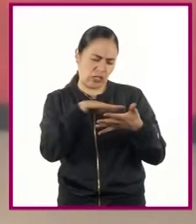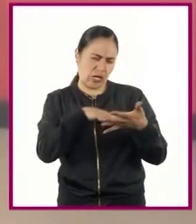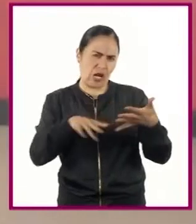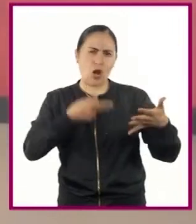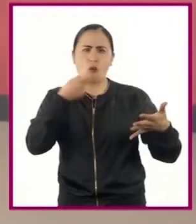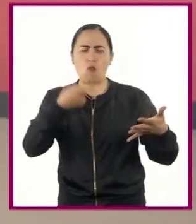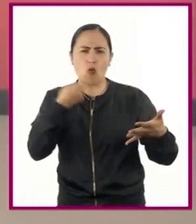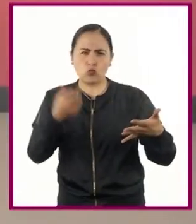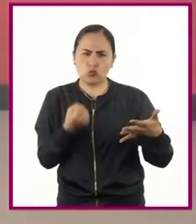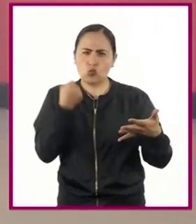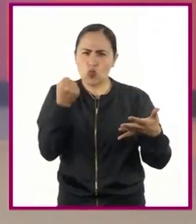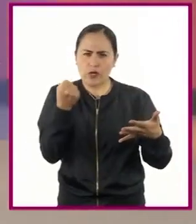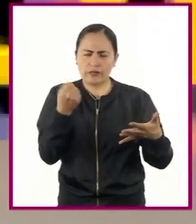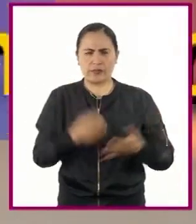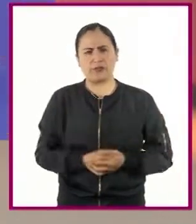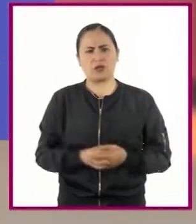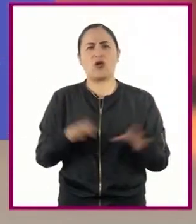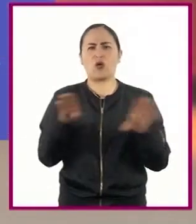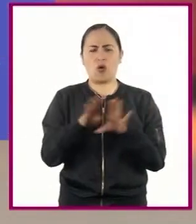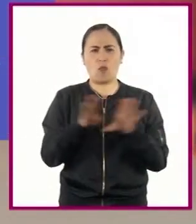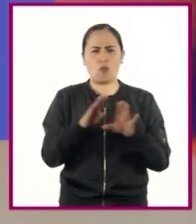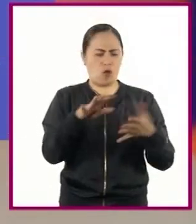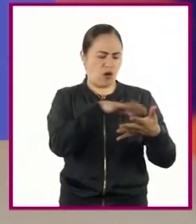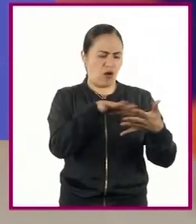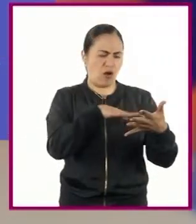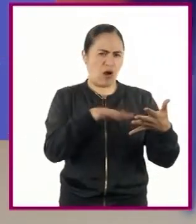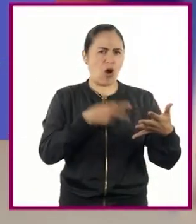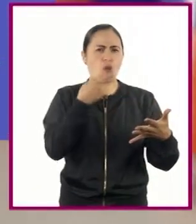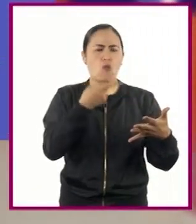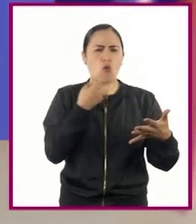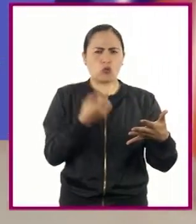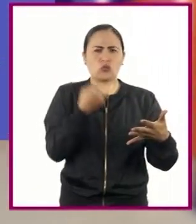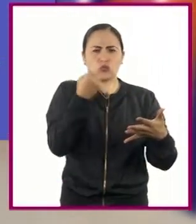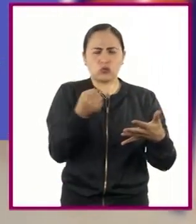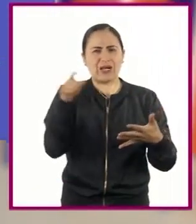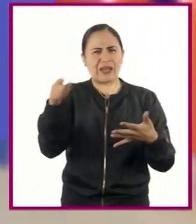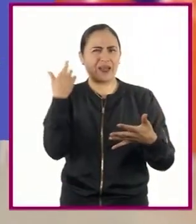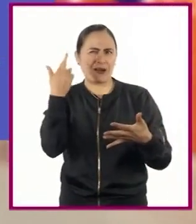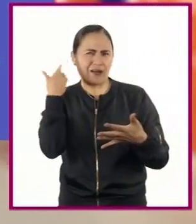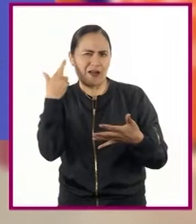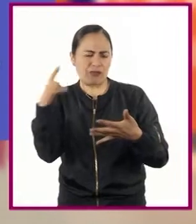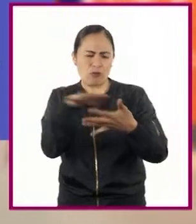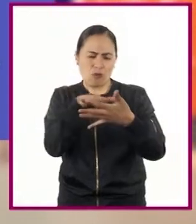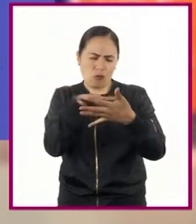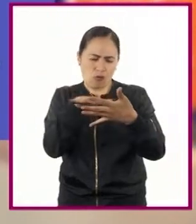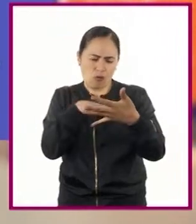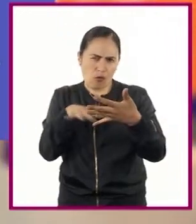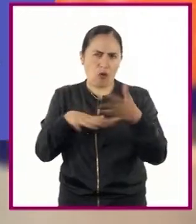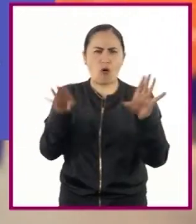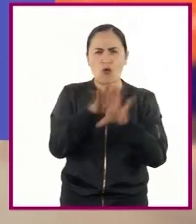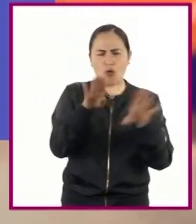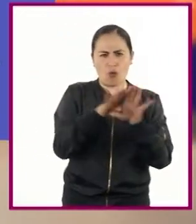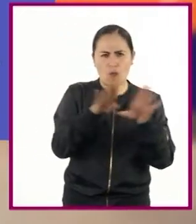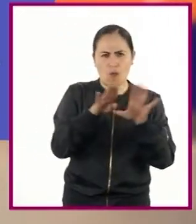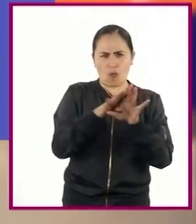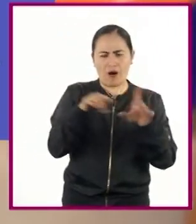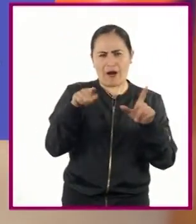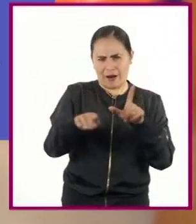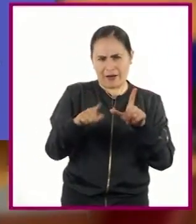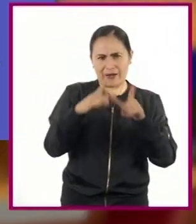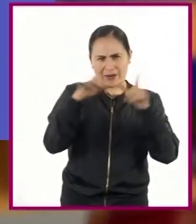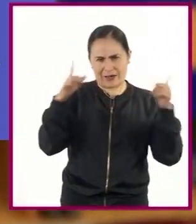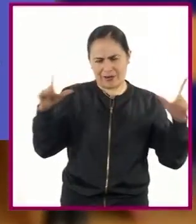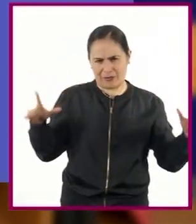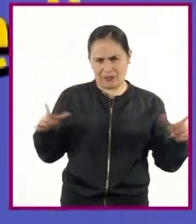prosódicos. Se pretende leer en voz alta un guión radiofónico para distinguir el uso del lenguaje en este